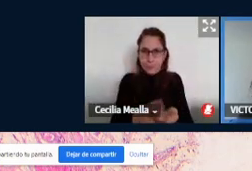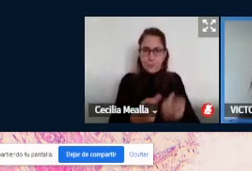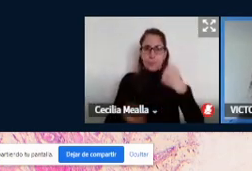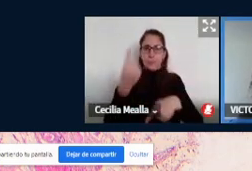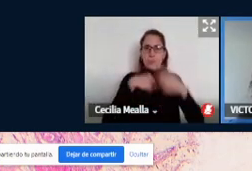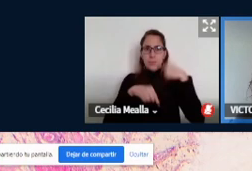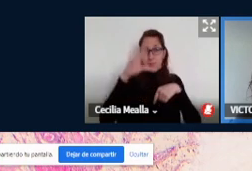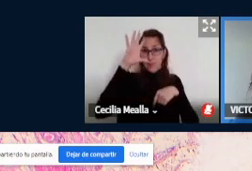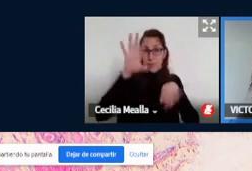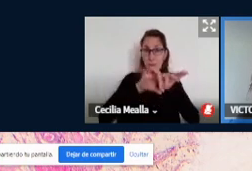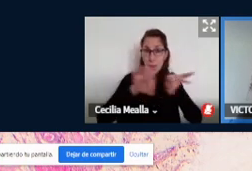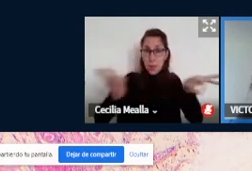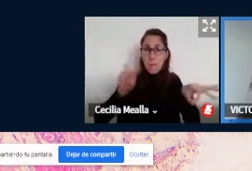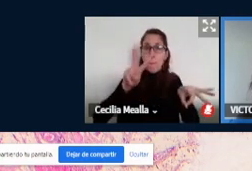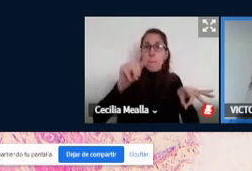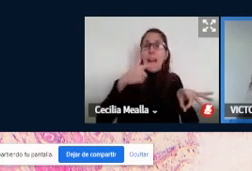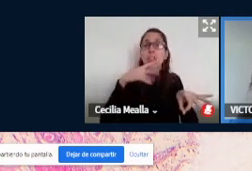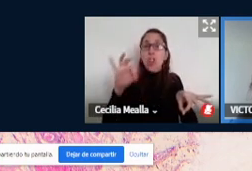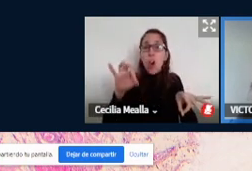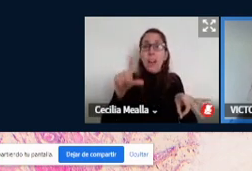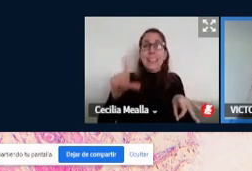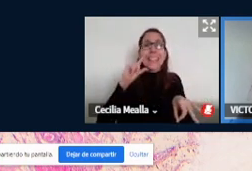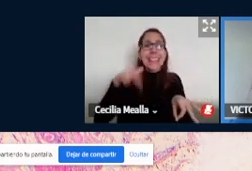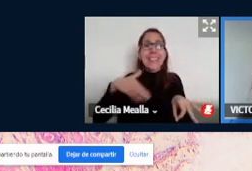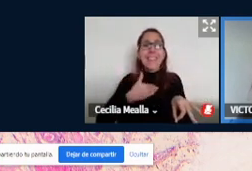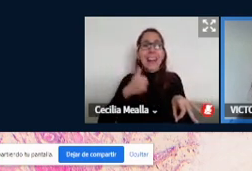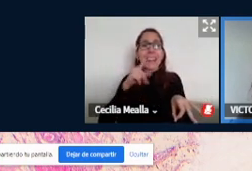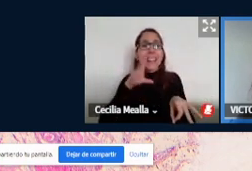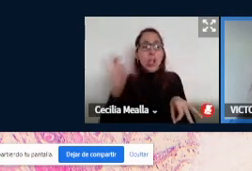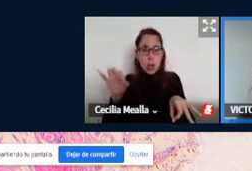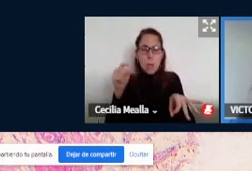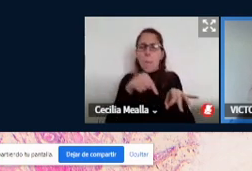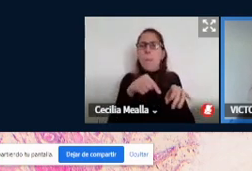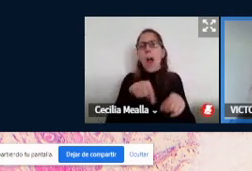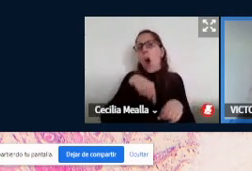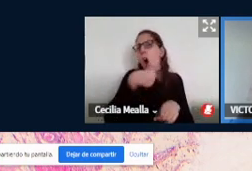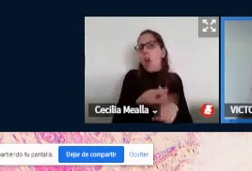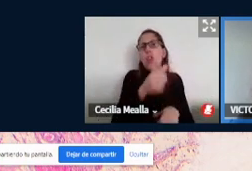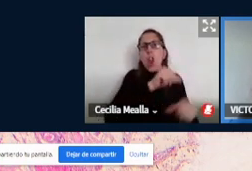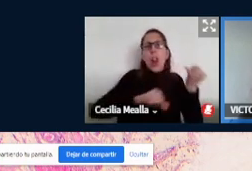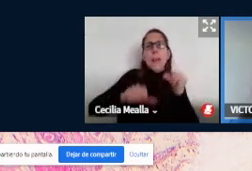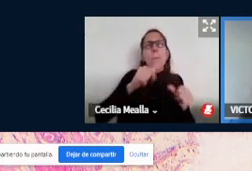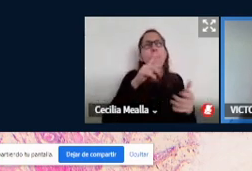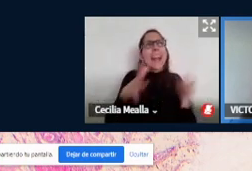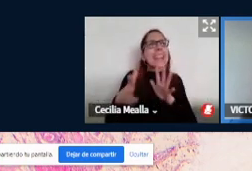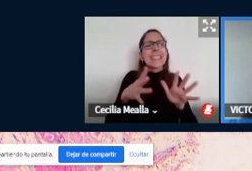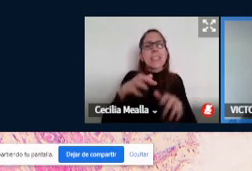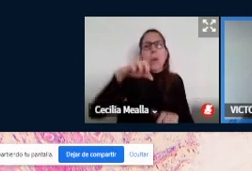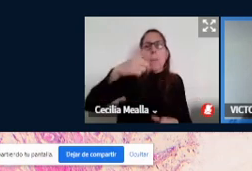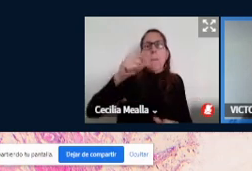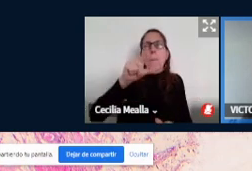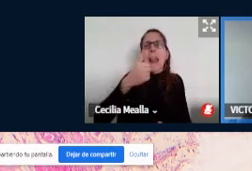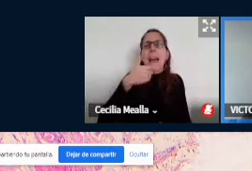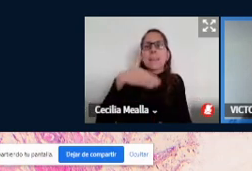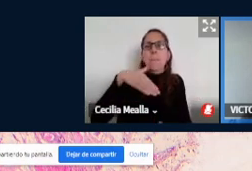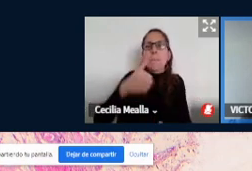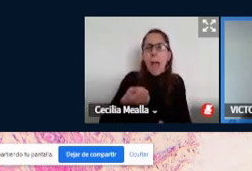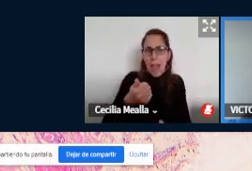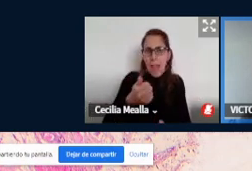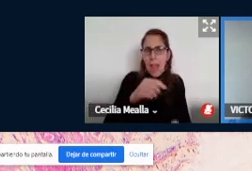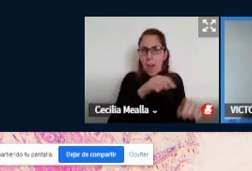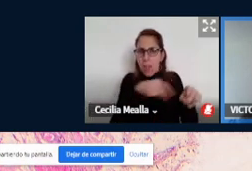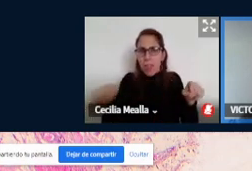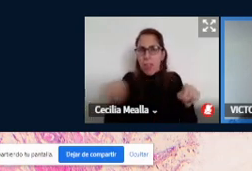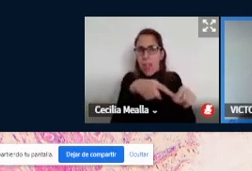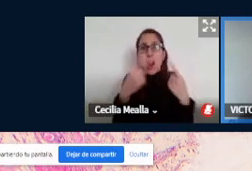linfático. Vaso linfático drena líquido intersticial. Es como un plasma, ¿sí? No va a tener elementos formes de